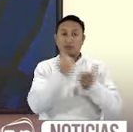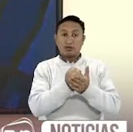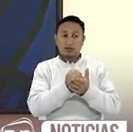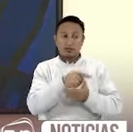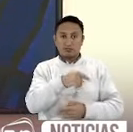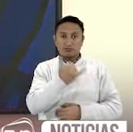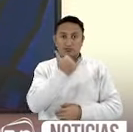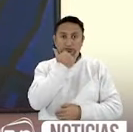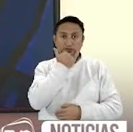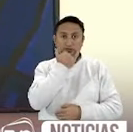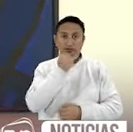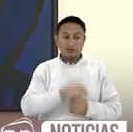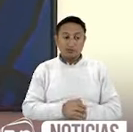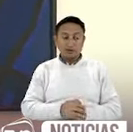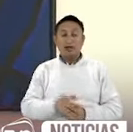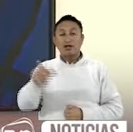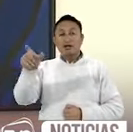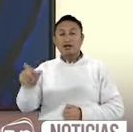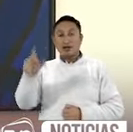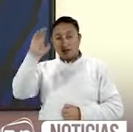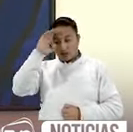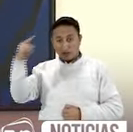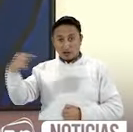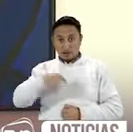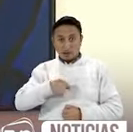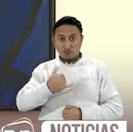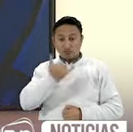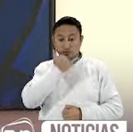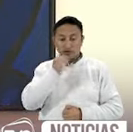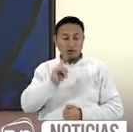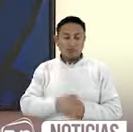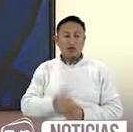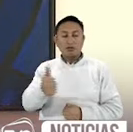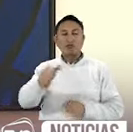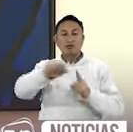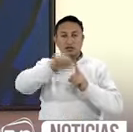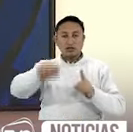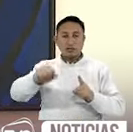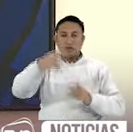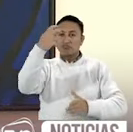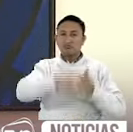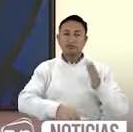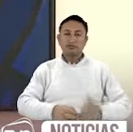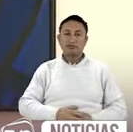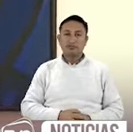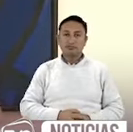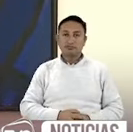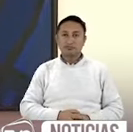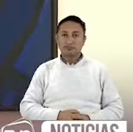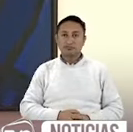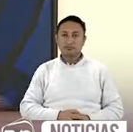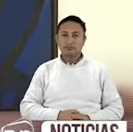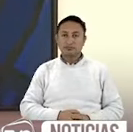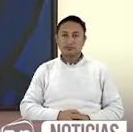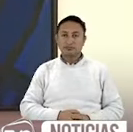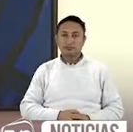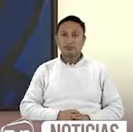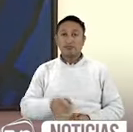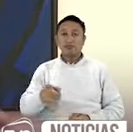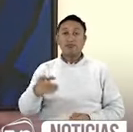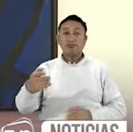infracción no haya interacción entre el agente metropolitano de tránsito y el ciudadano, sino que finalmente la sanción te